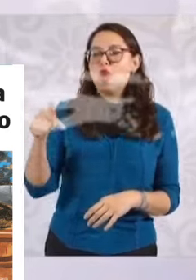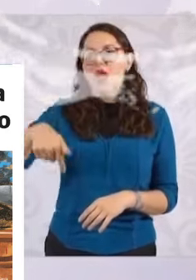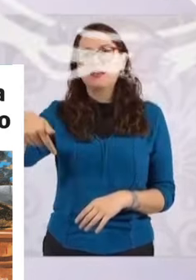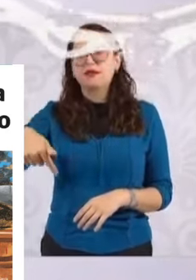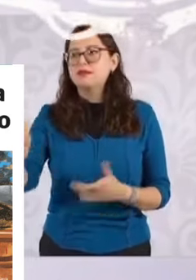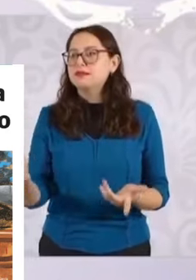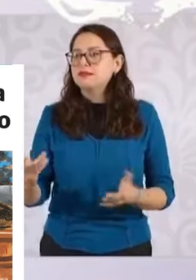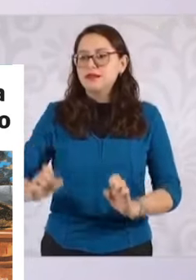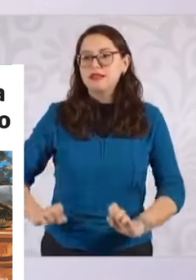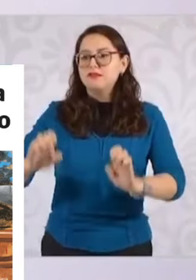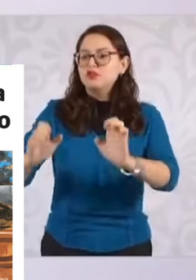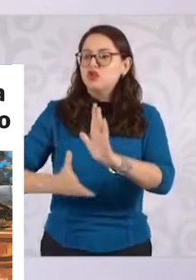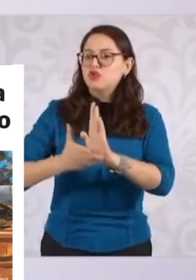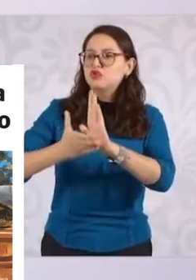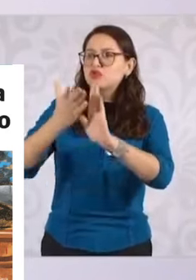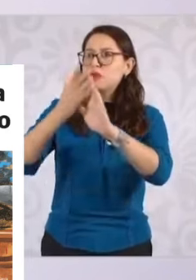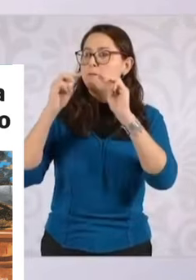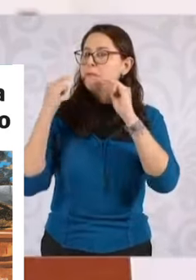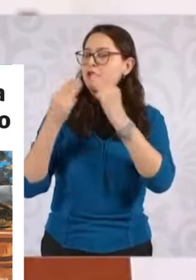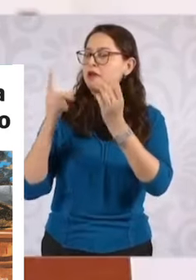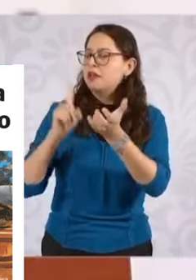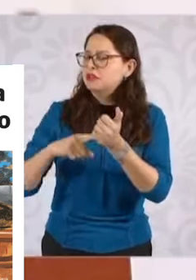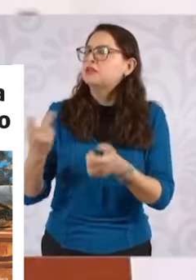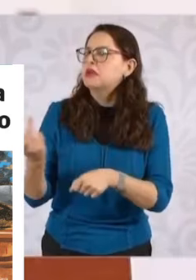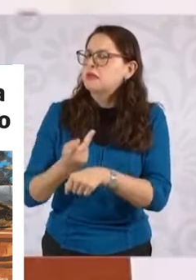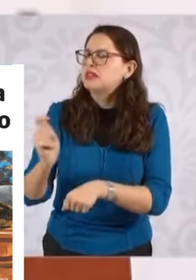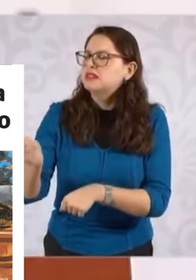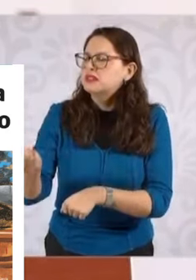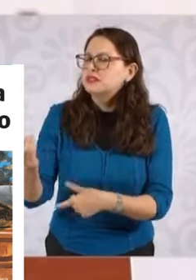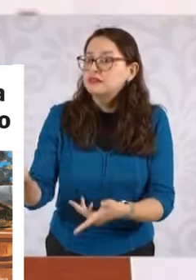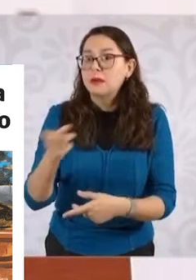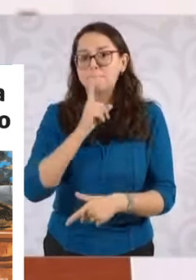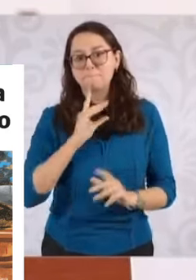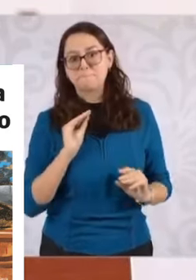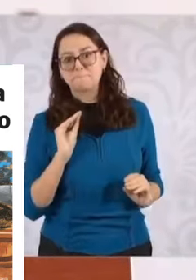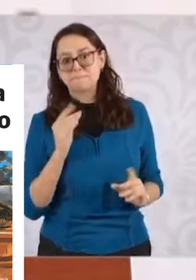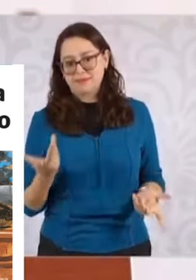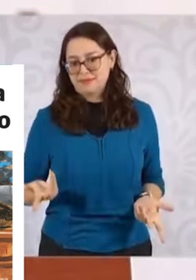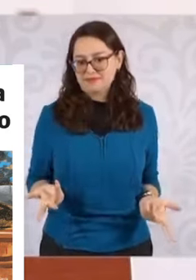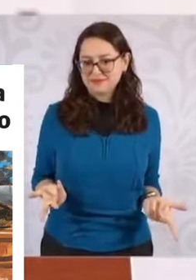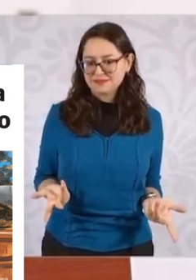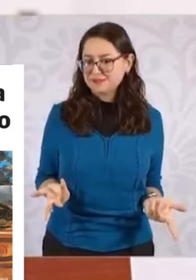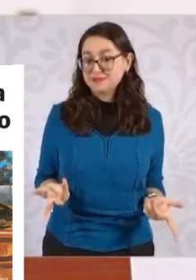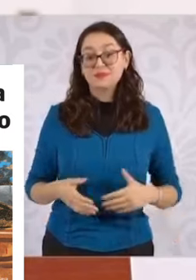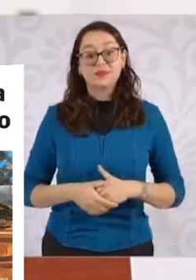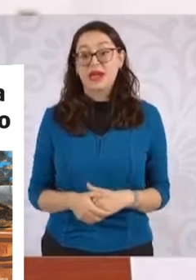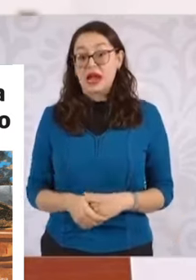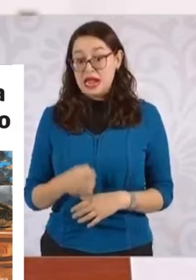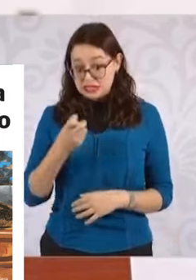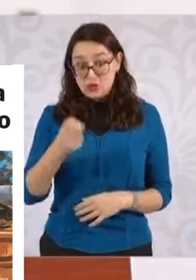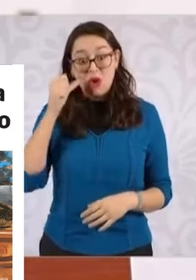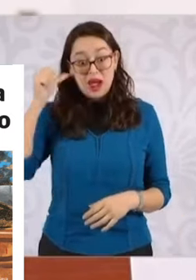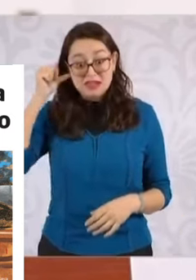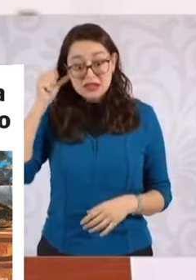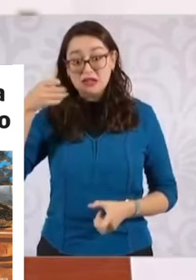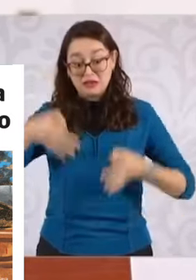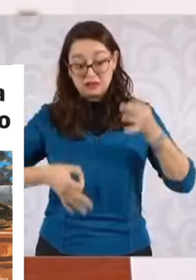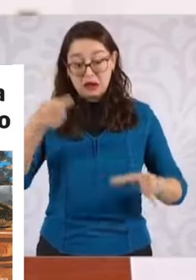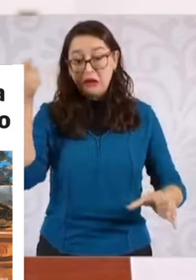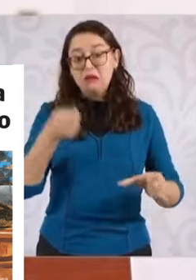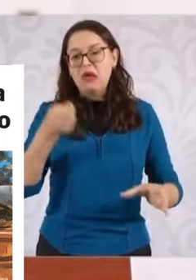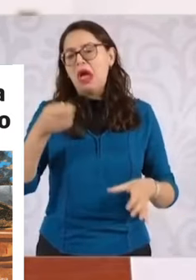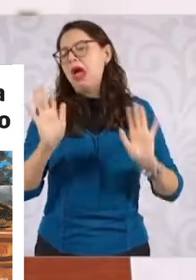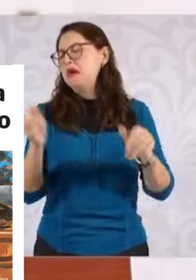No es menor lo que ocurrió el día de ayer. Y a lo que nos debe llevar es un análisis profundo de lo que fue